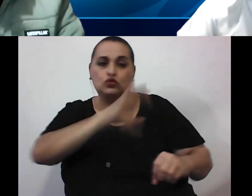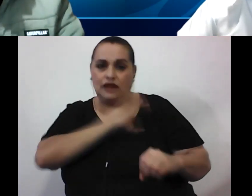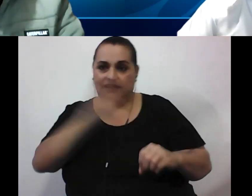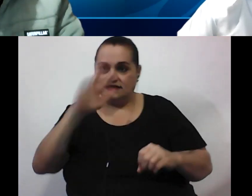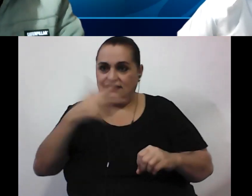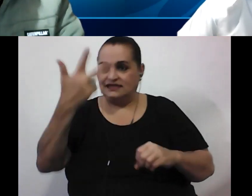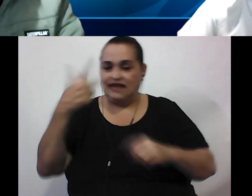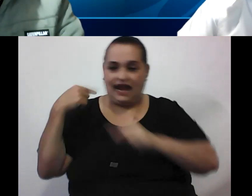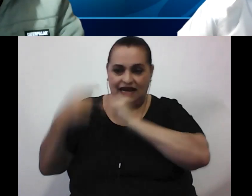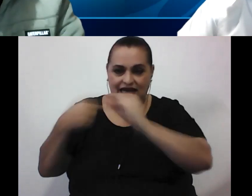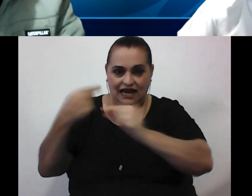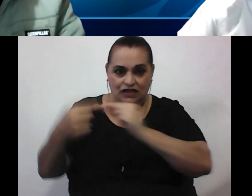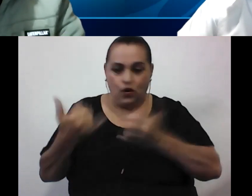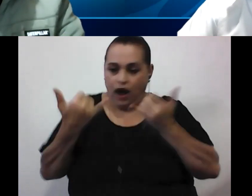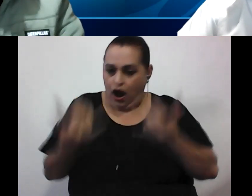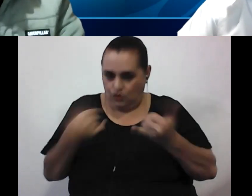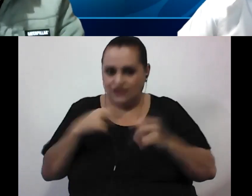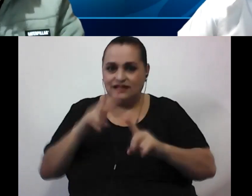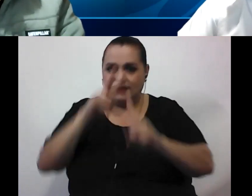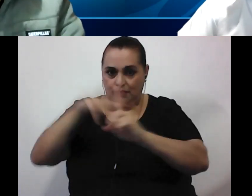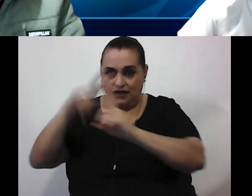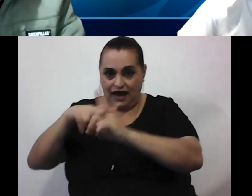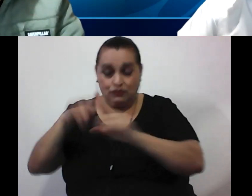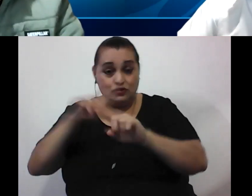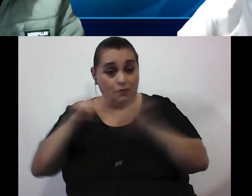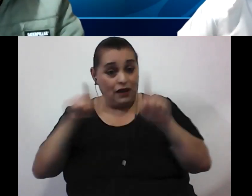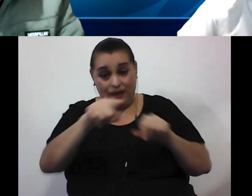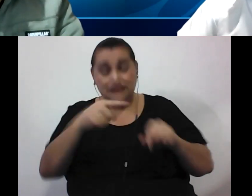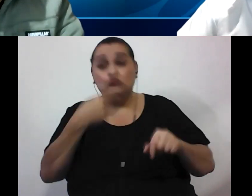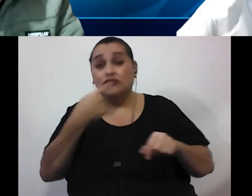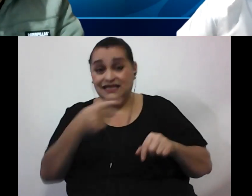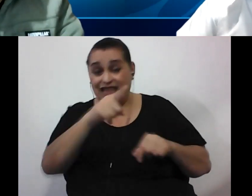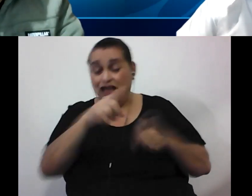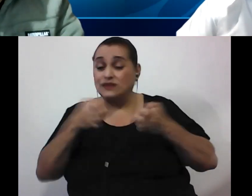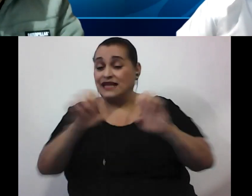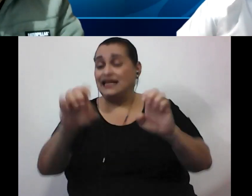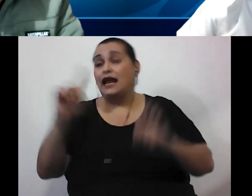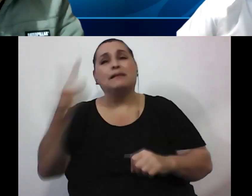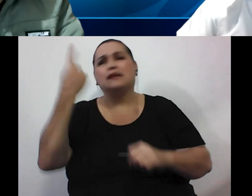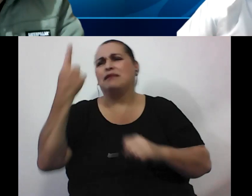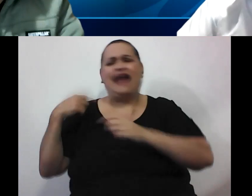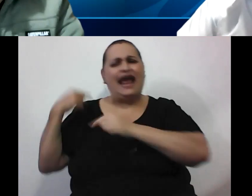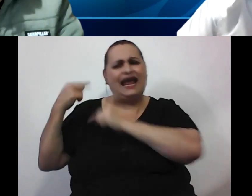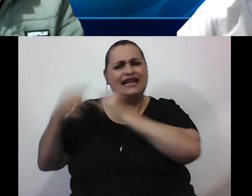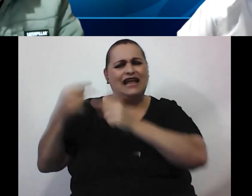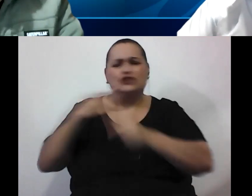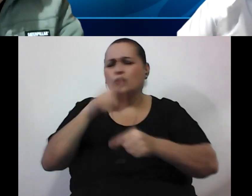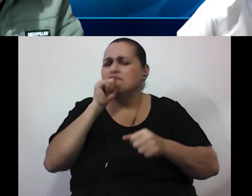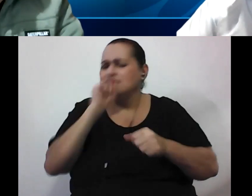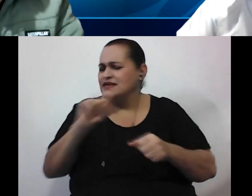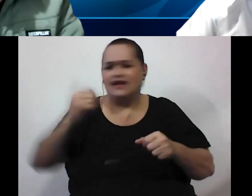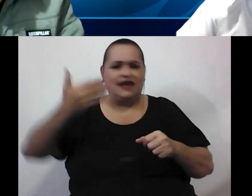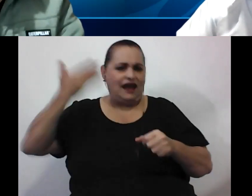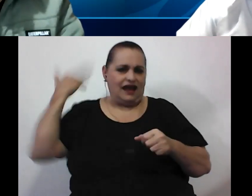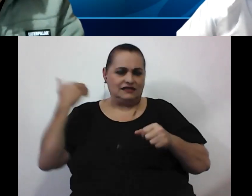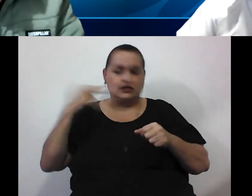que son en las que estamos ahorita. Pero esas que estás mencionando son estrategias de primera generación, son de las más viejitas, viejitas, viejitas, y no por